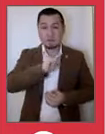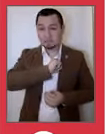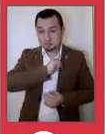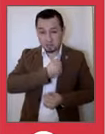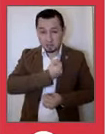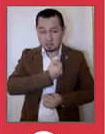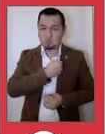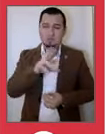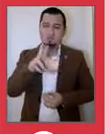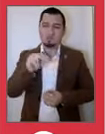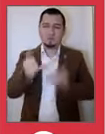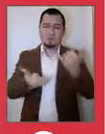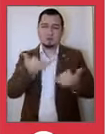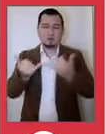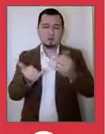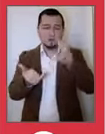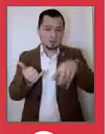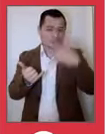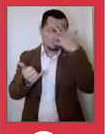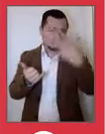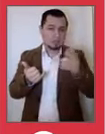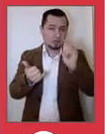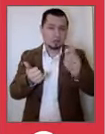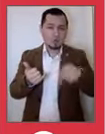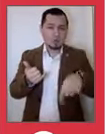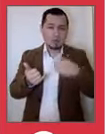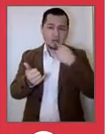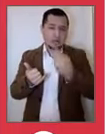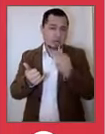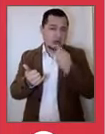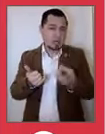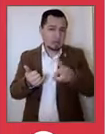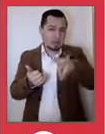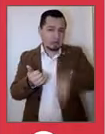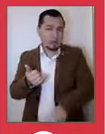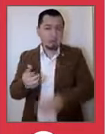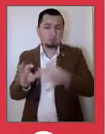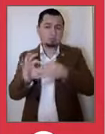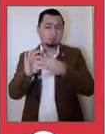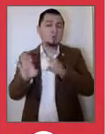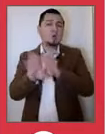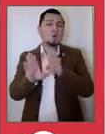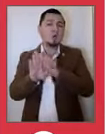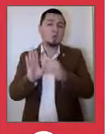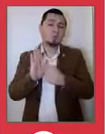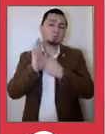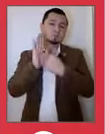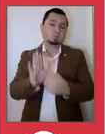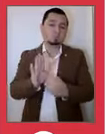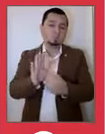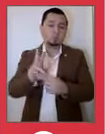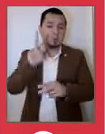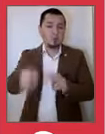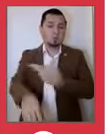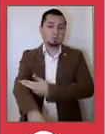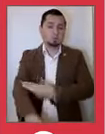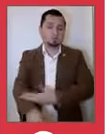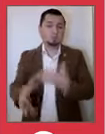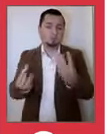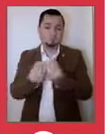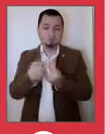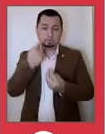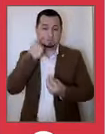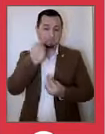tenemos que hablar con la verdad y hoy queremos explicarles en donde estamos parados cuál es la realidad en la que nos encontramos y cómo la vamos a enfrentar